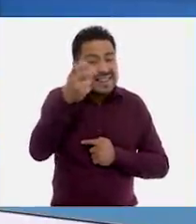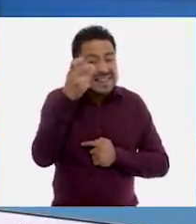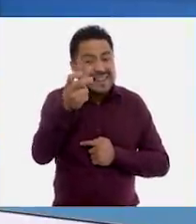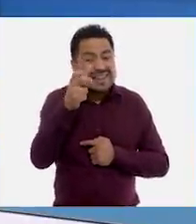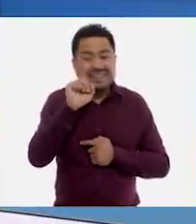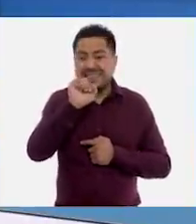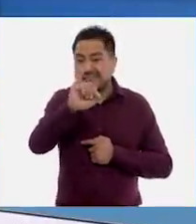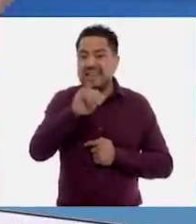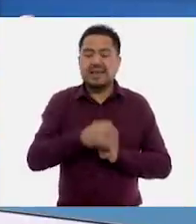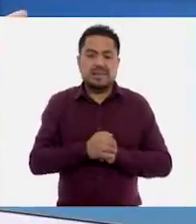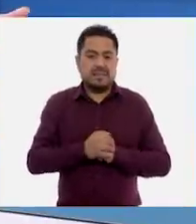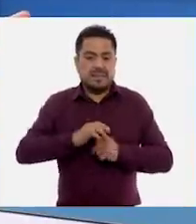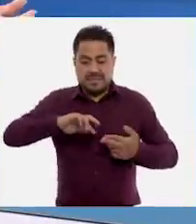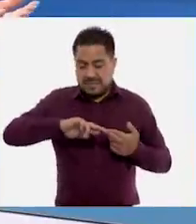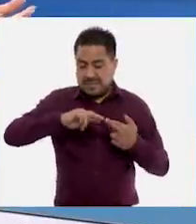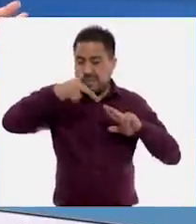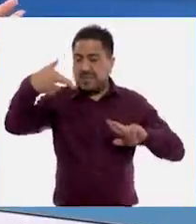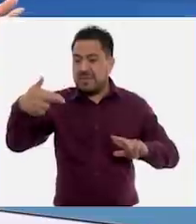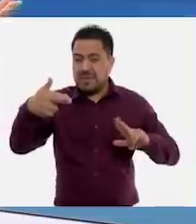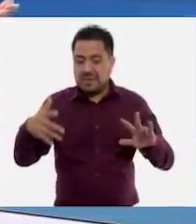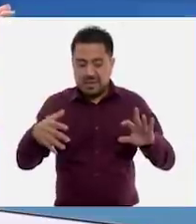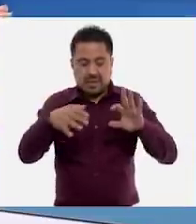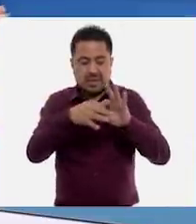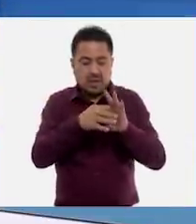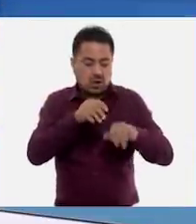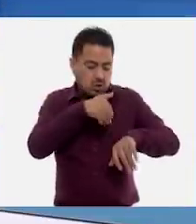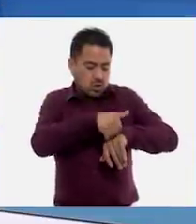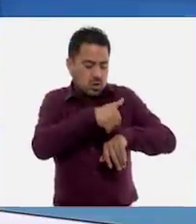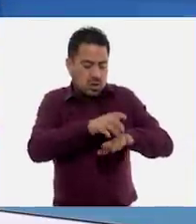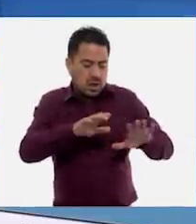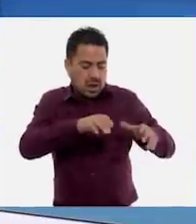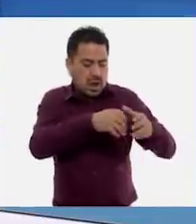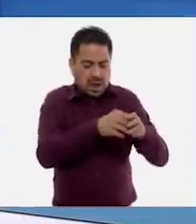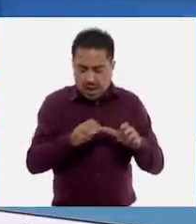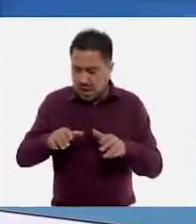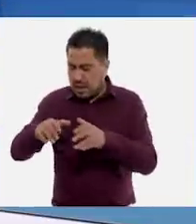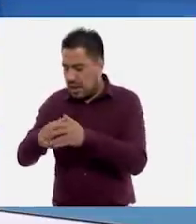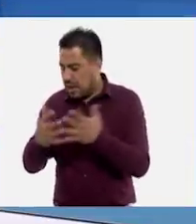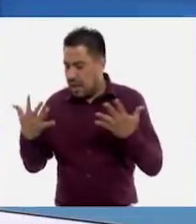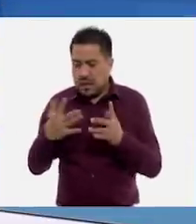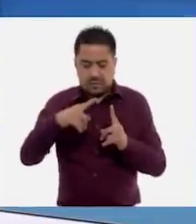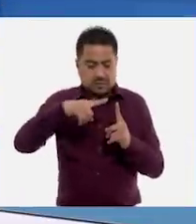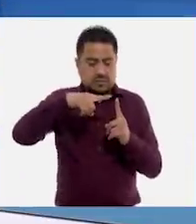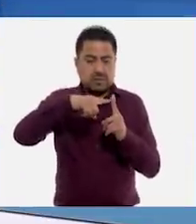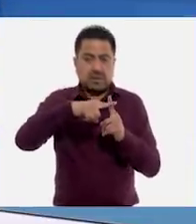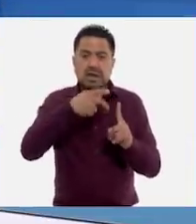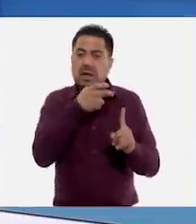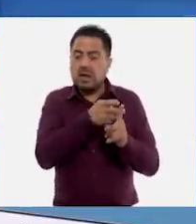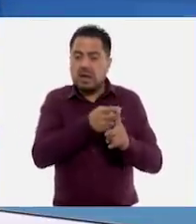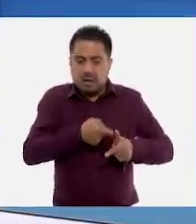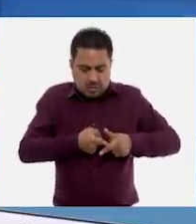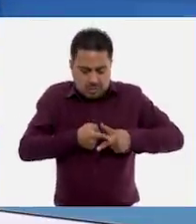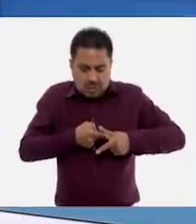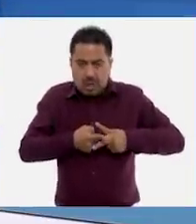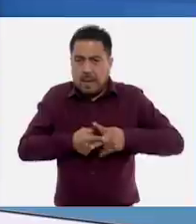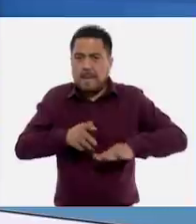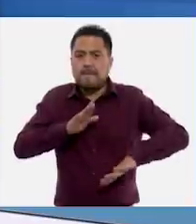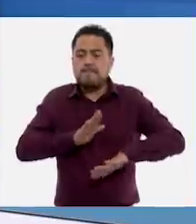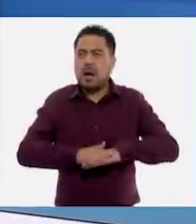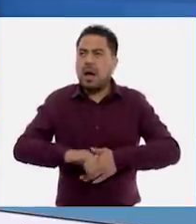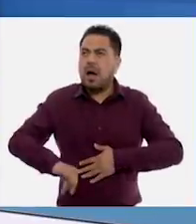Efectivamente, Alfonso. La relación entre sus elementos hacen que la división sea una operación